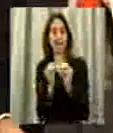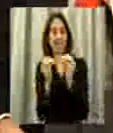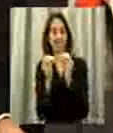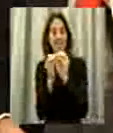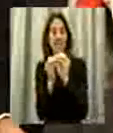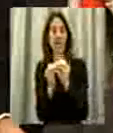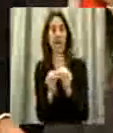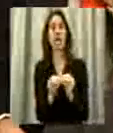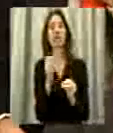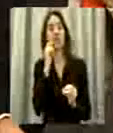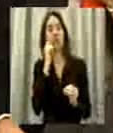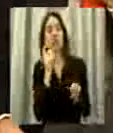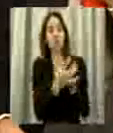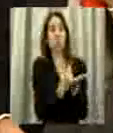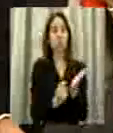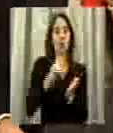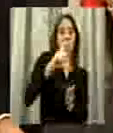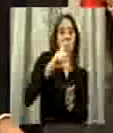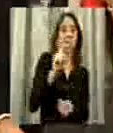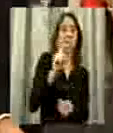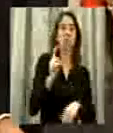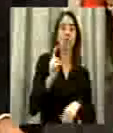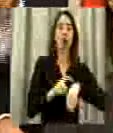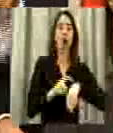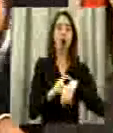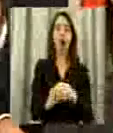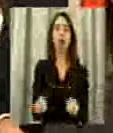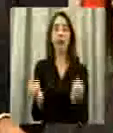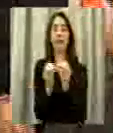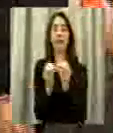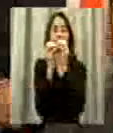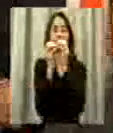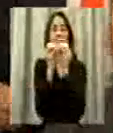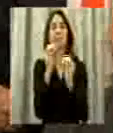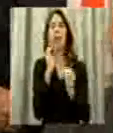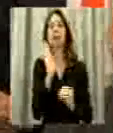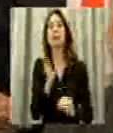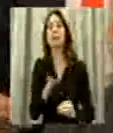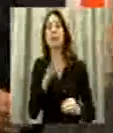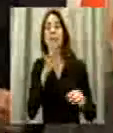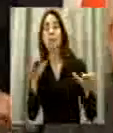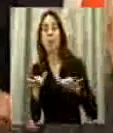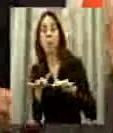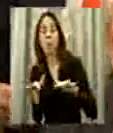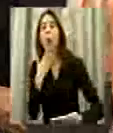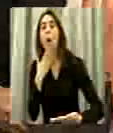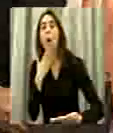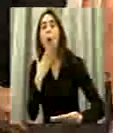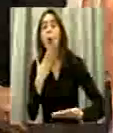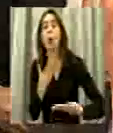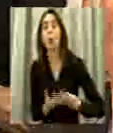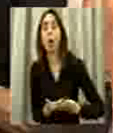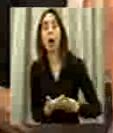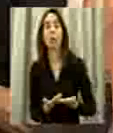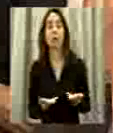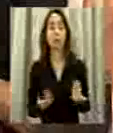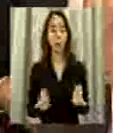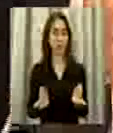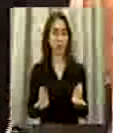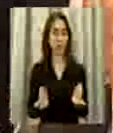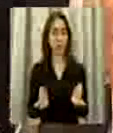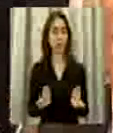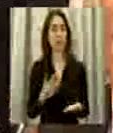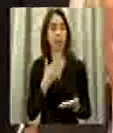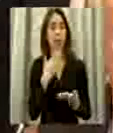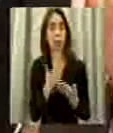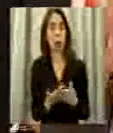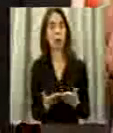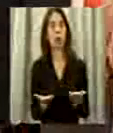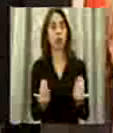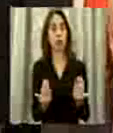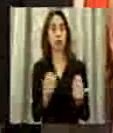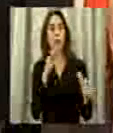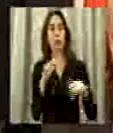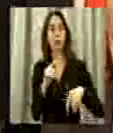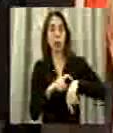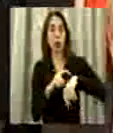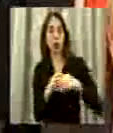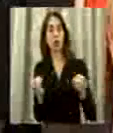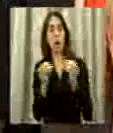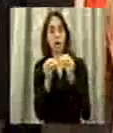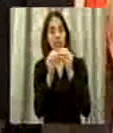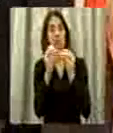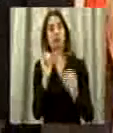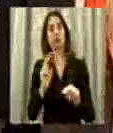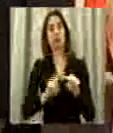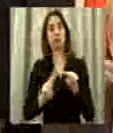un sobresueldo. Las horas extra deben ser utilizadas cuando son necesarios. Y cuando es necesario usar horas extra hay que